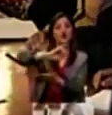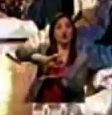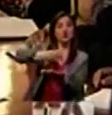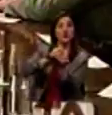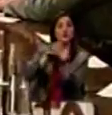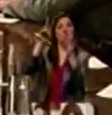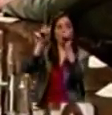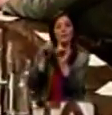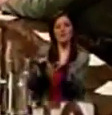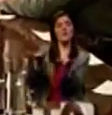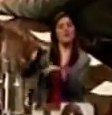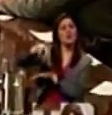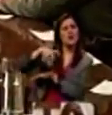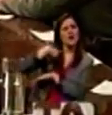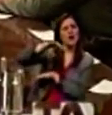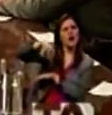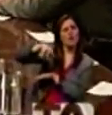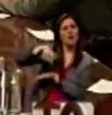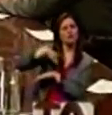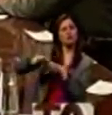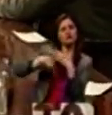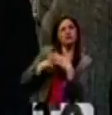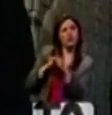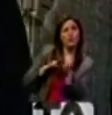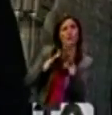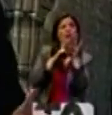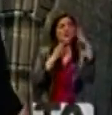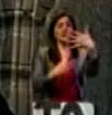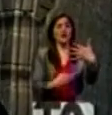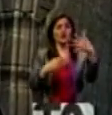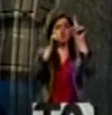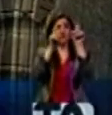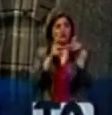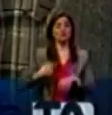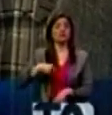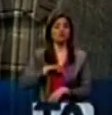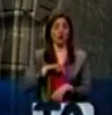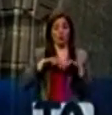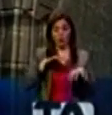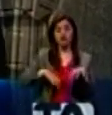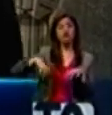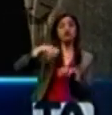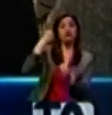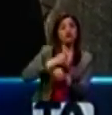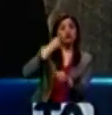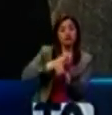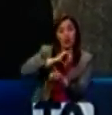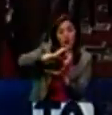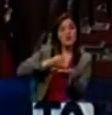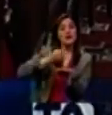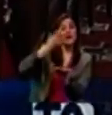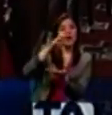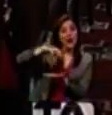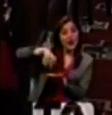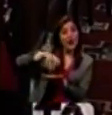de Regantes se adhirió a la consulta por el sí en las 7 preguntas. Vamos a trabajar en todas las provincias, con todas las juntas de agua.